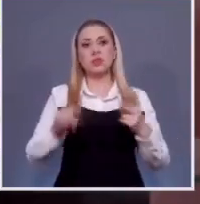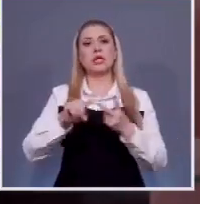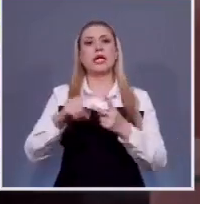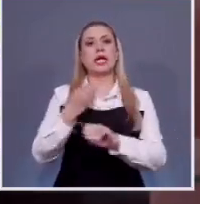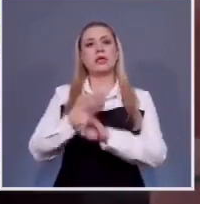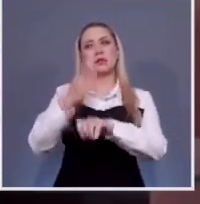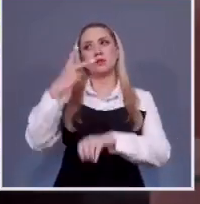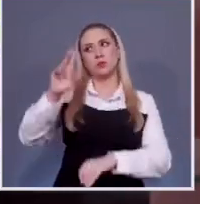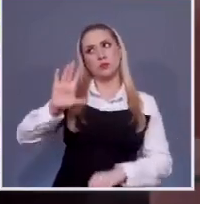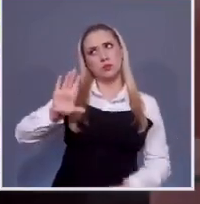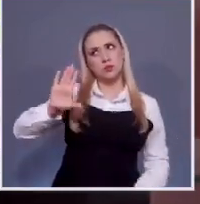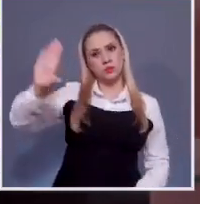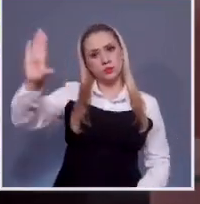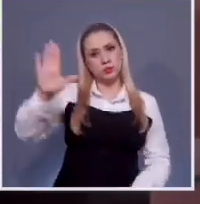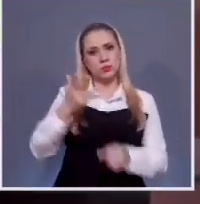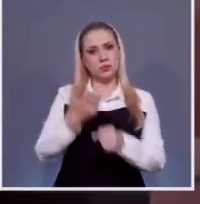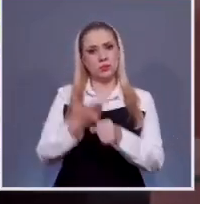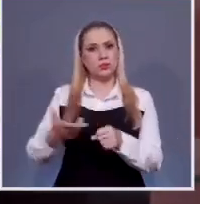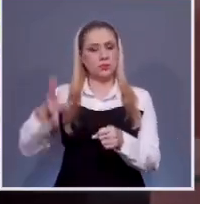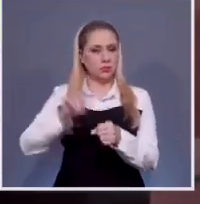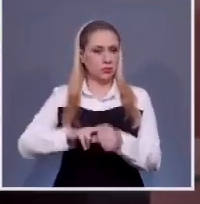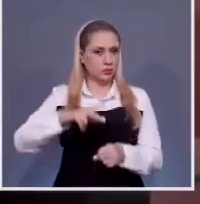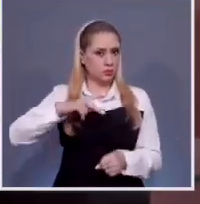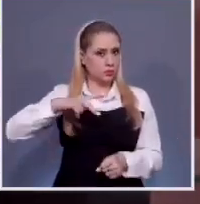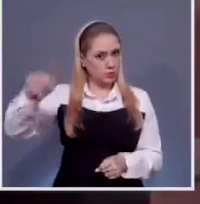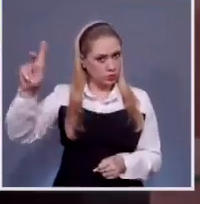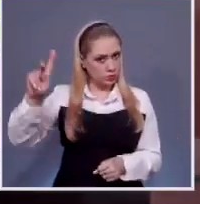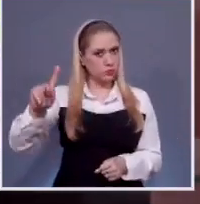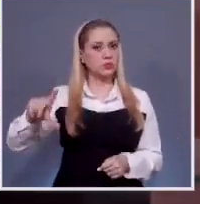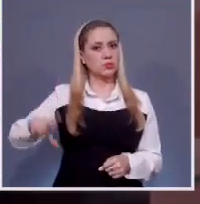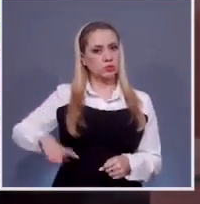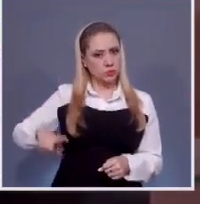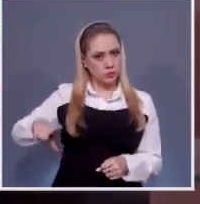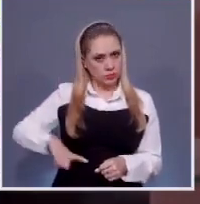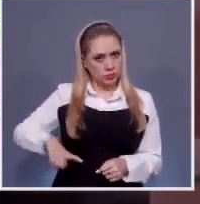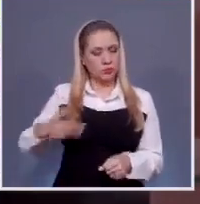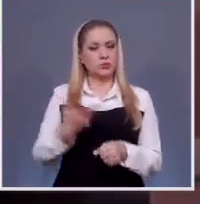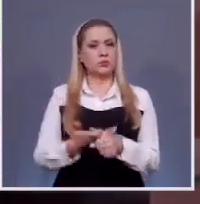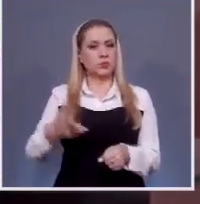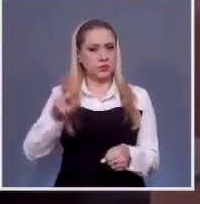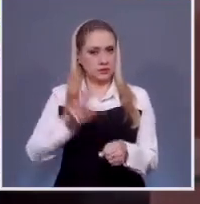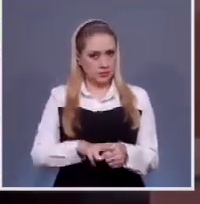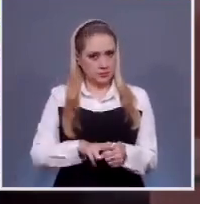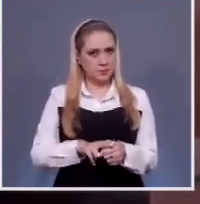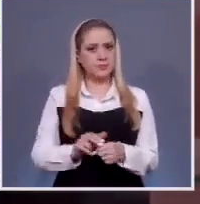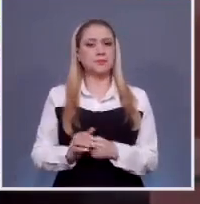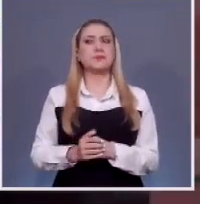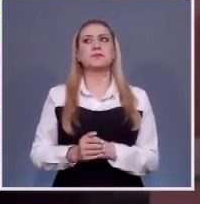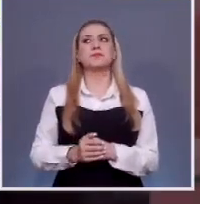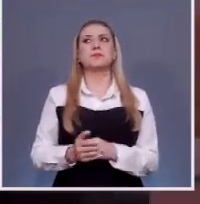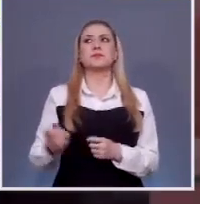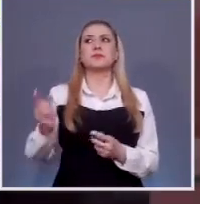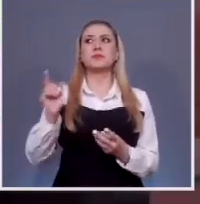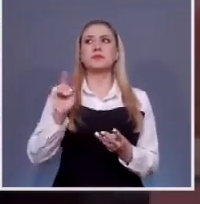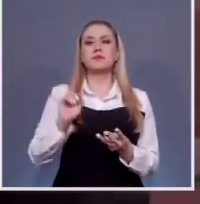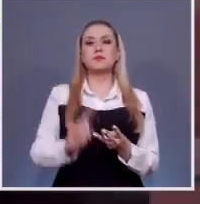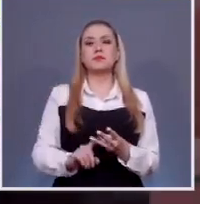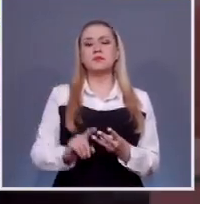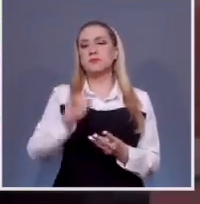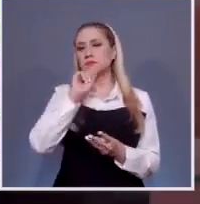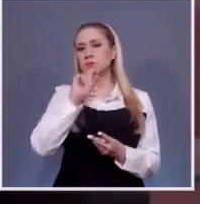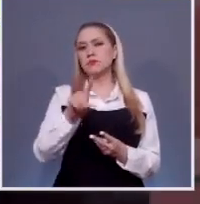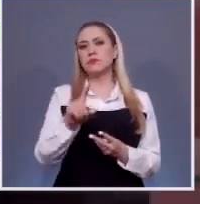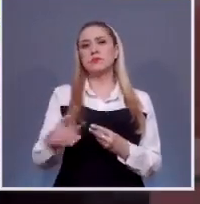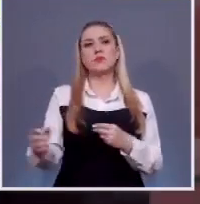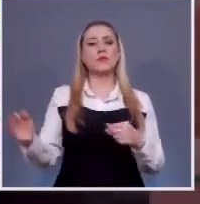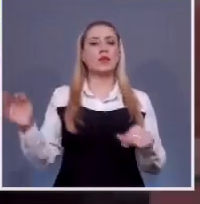de la República, cuando efectivamente es alguno de los hospitales de las secretarías de salud locales, y nos hemos llegado a ir al amparo justo también